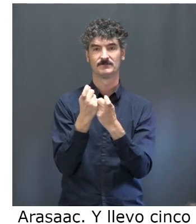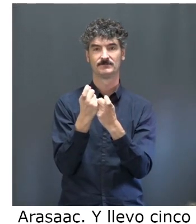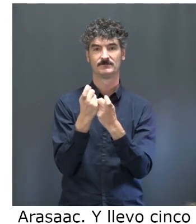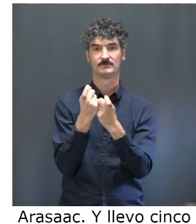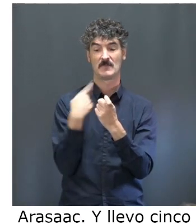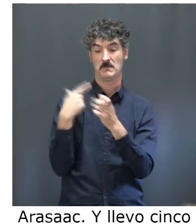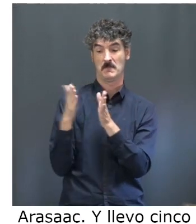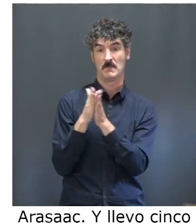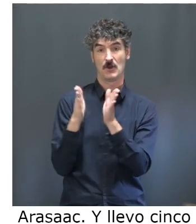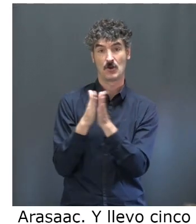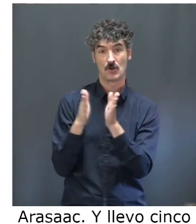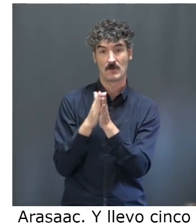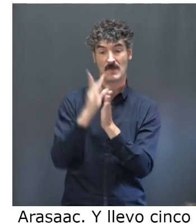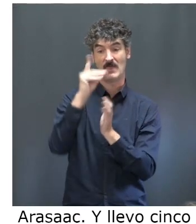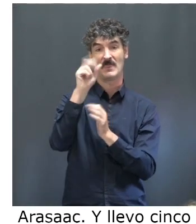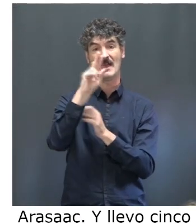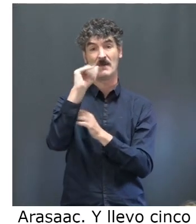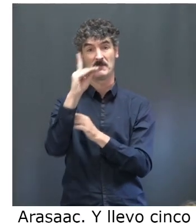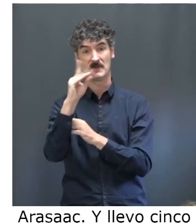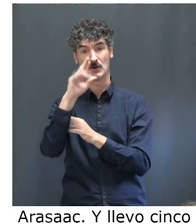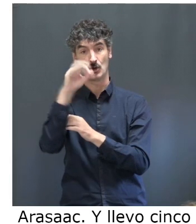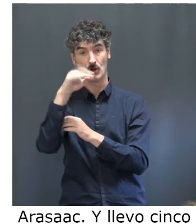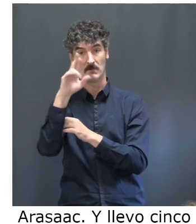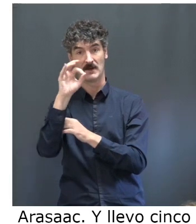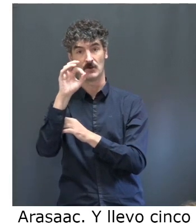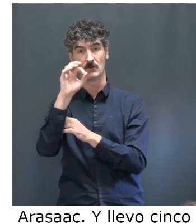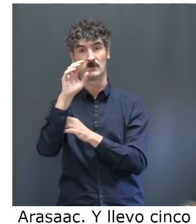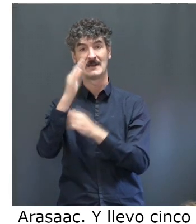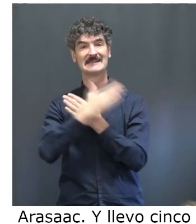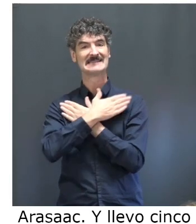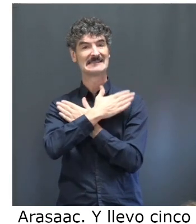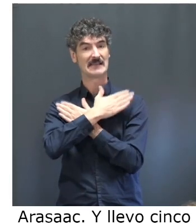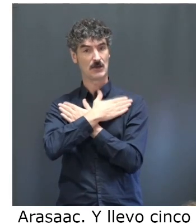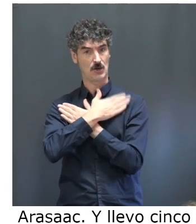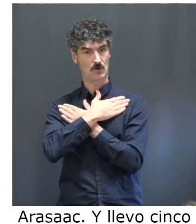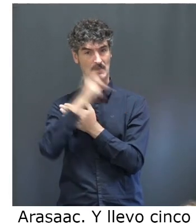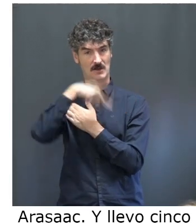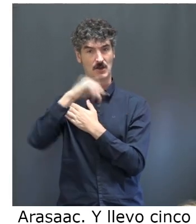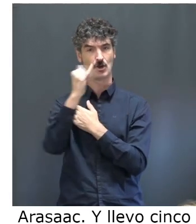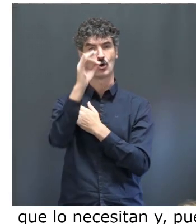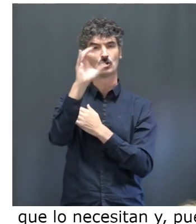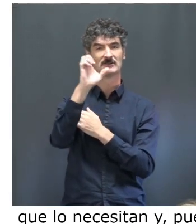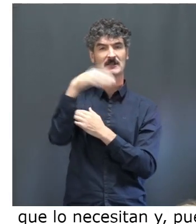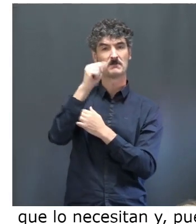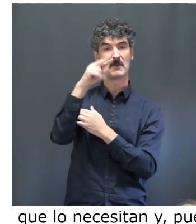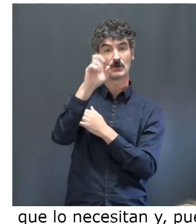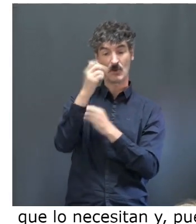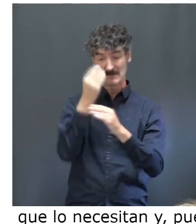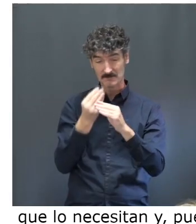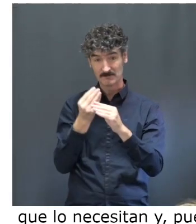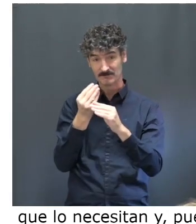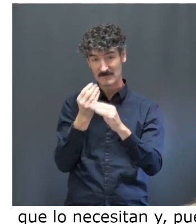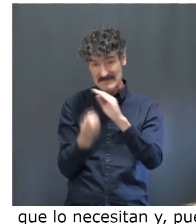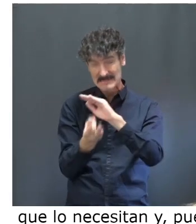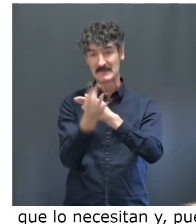con mi compañero David Romero Corral, que está en Teruel, y José Manuel Marcos, el padre de la criatura que solemos